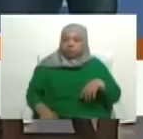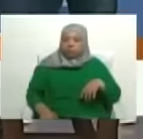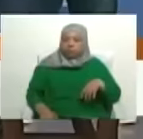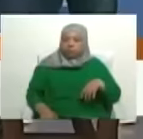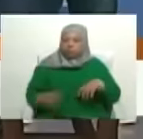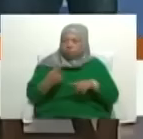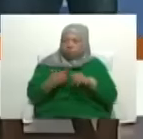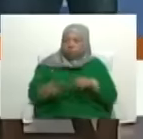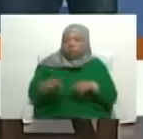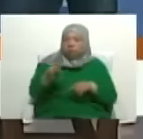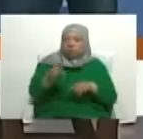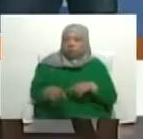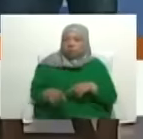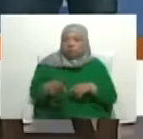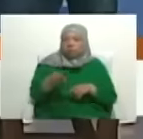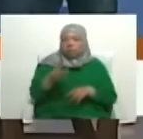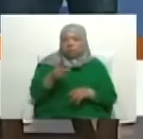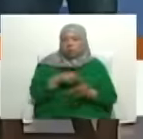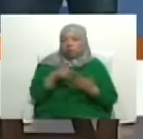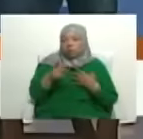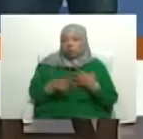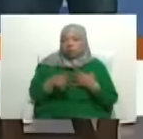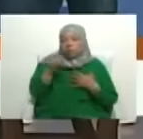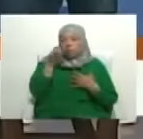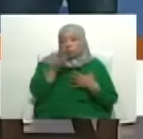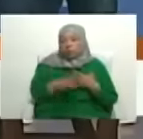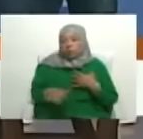Pero también tienen viudas plañideras